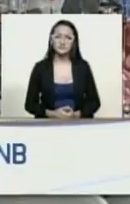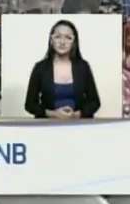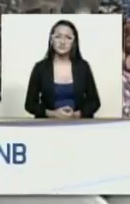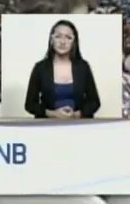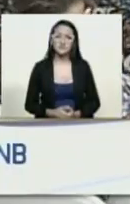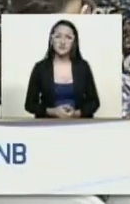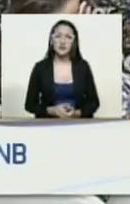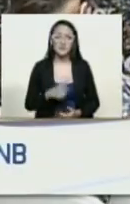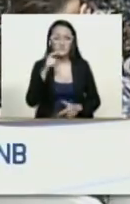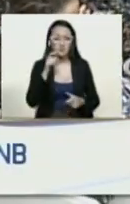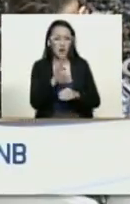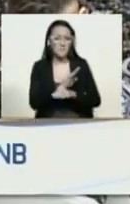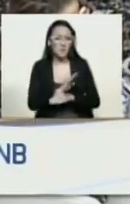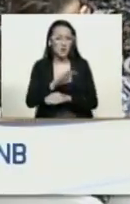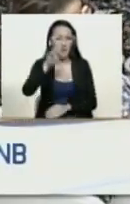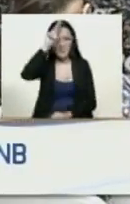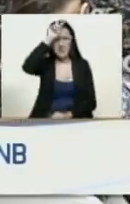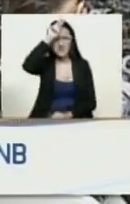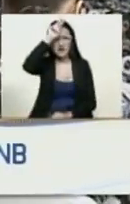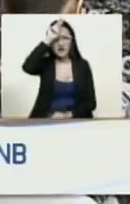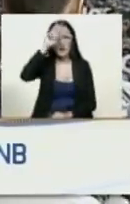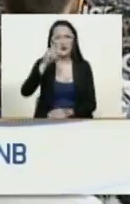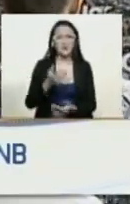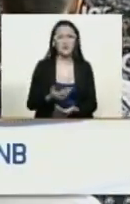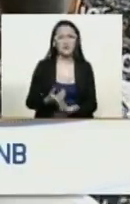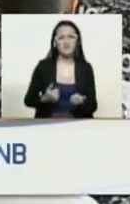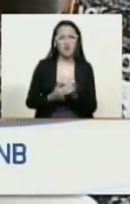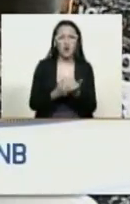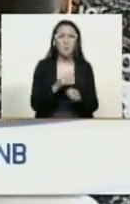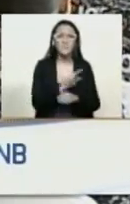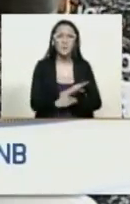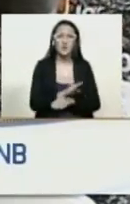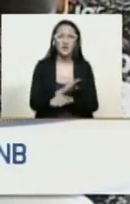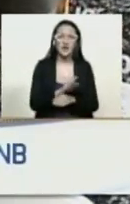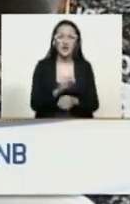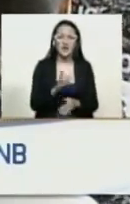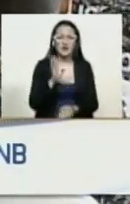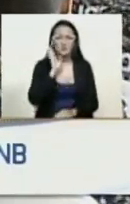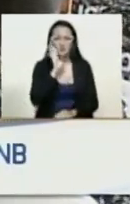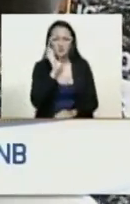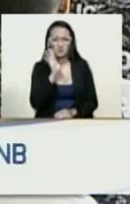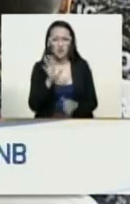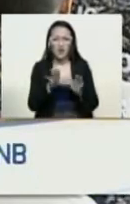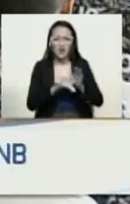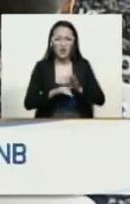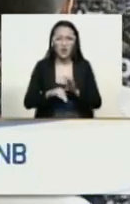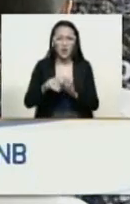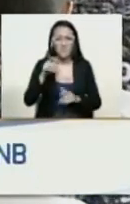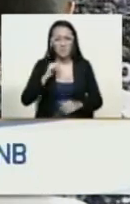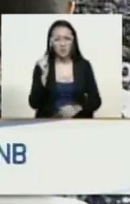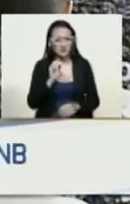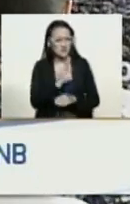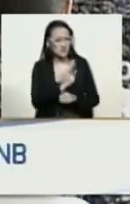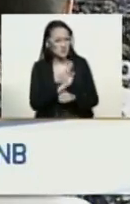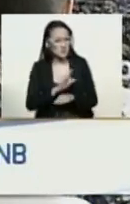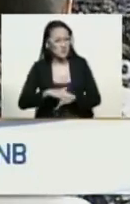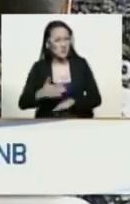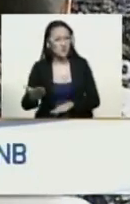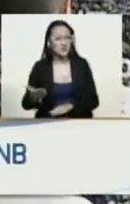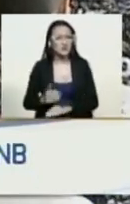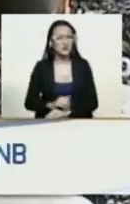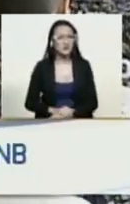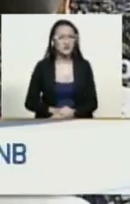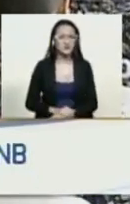unos bachaqueros o se presta para proteger a unos criminales o se presta